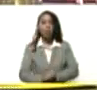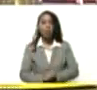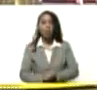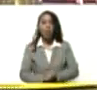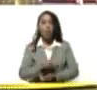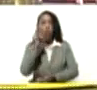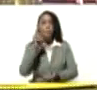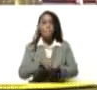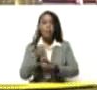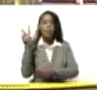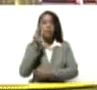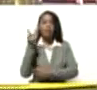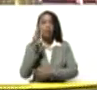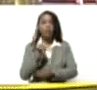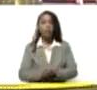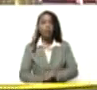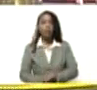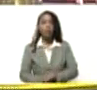2022,